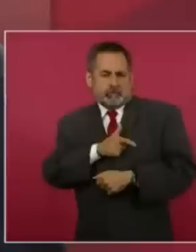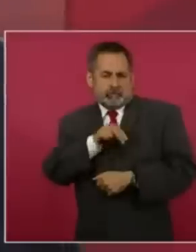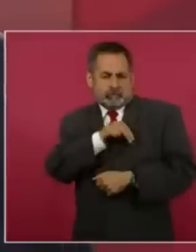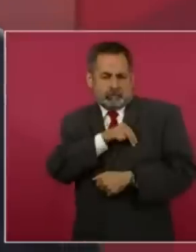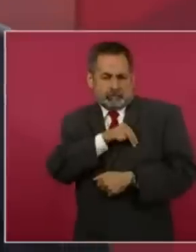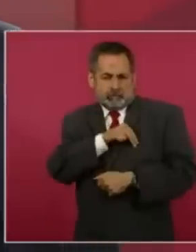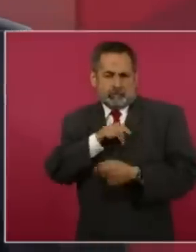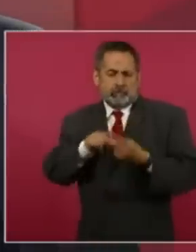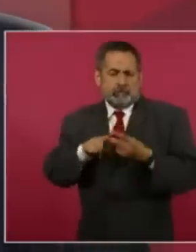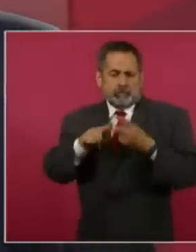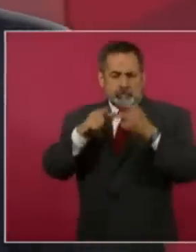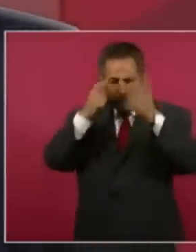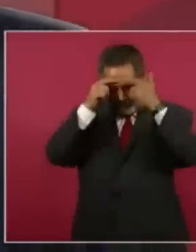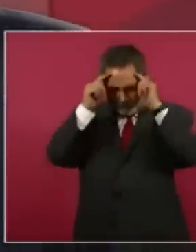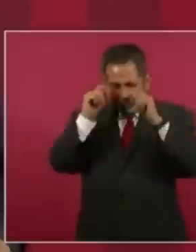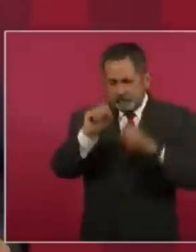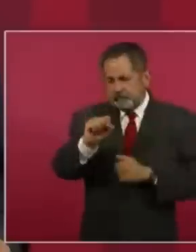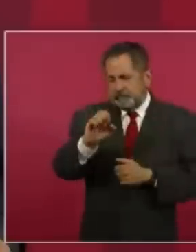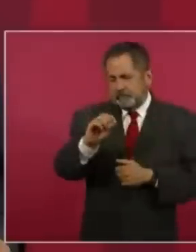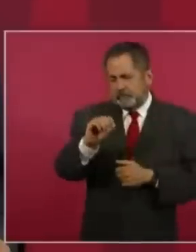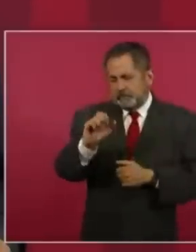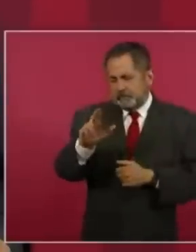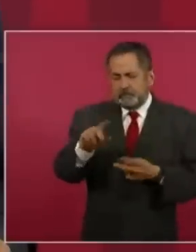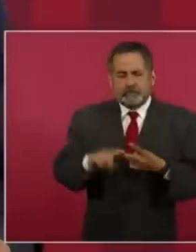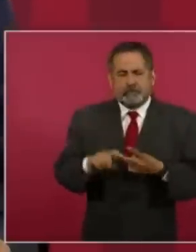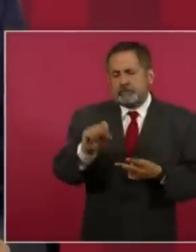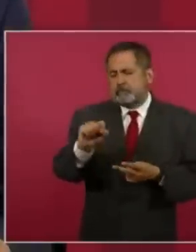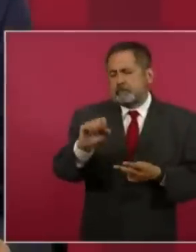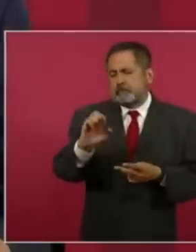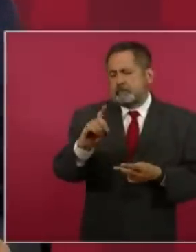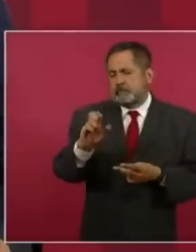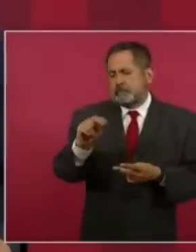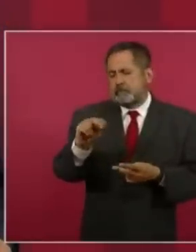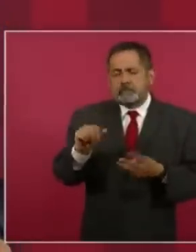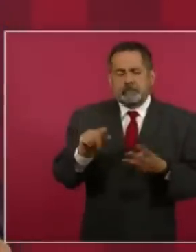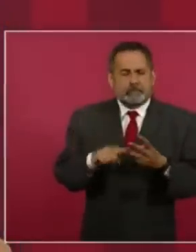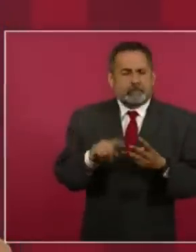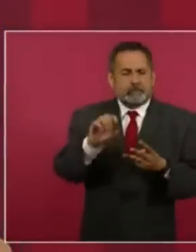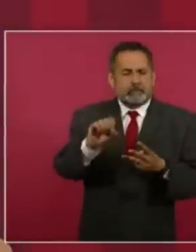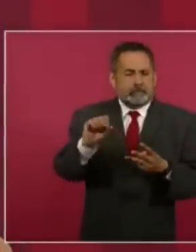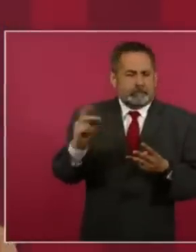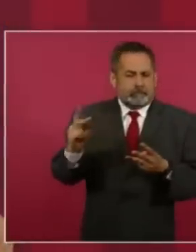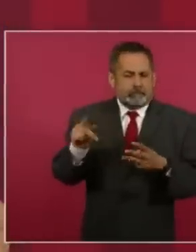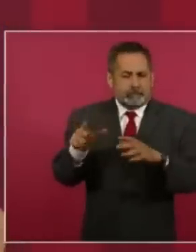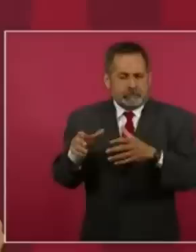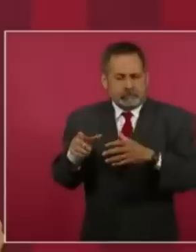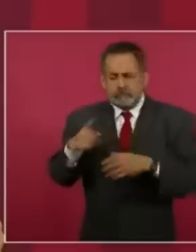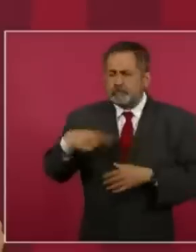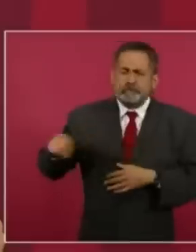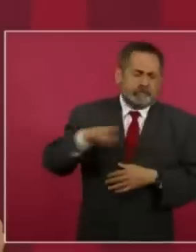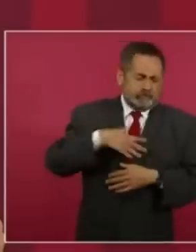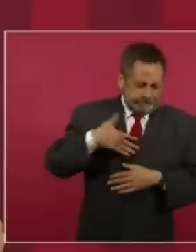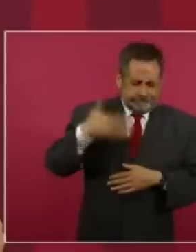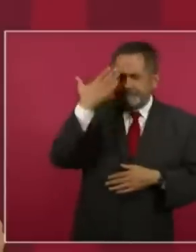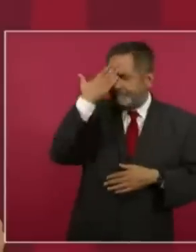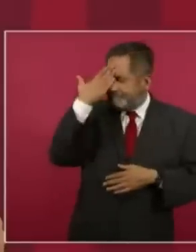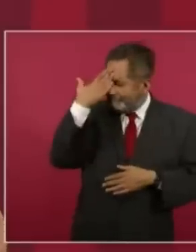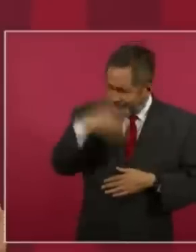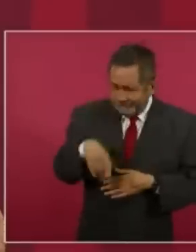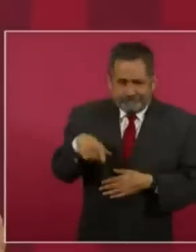el marina la defensa con seguridad pública ya saben qué